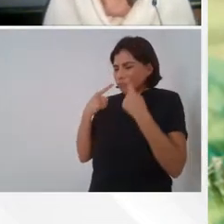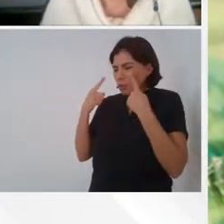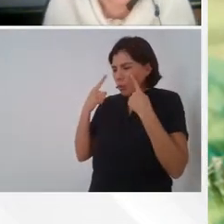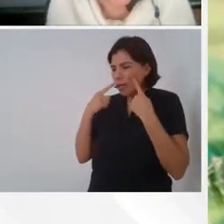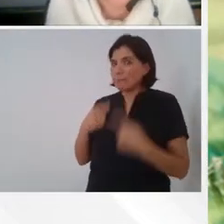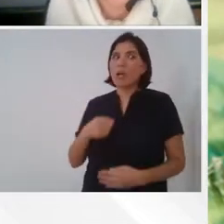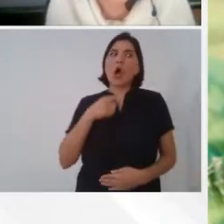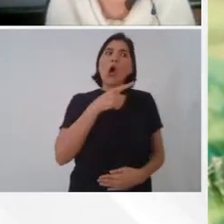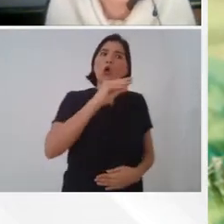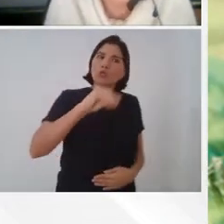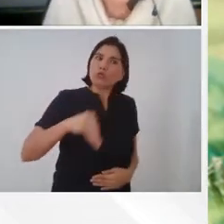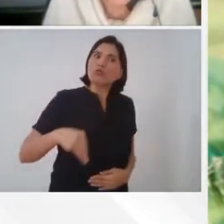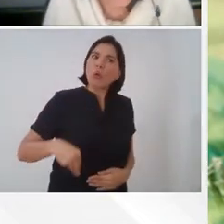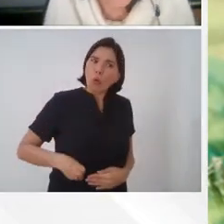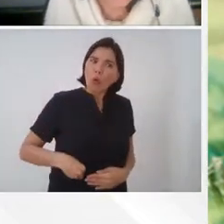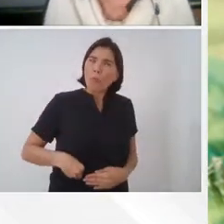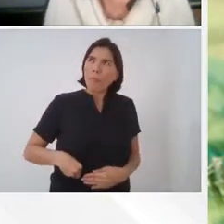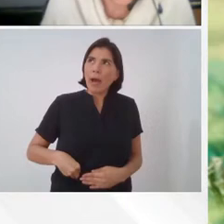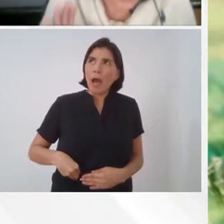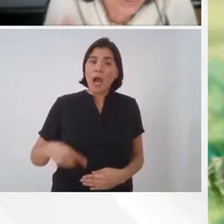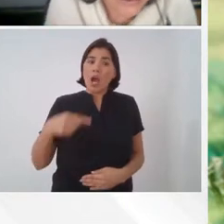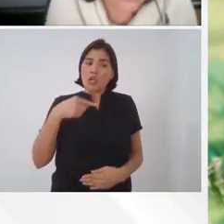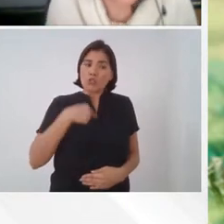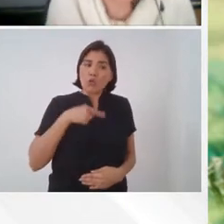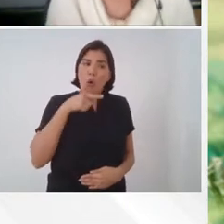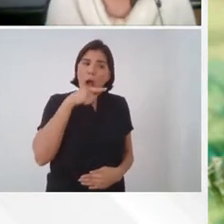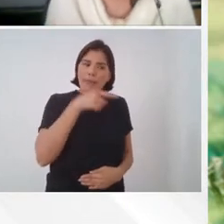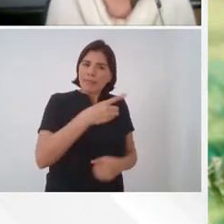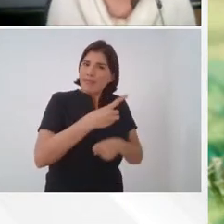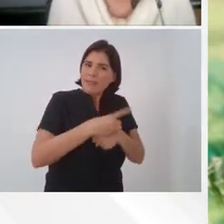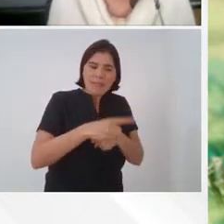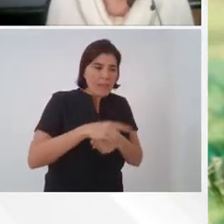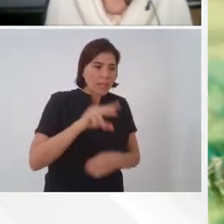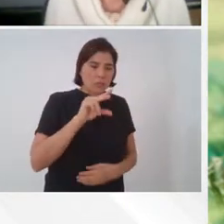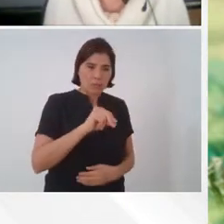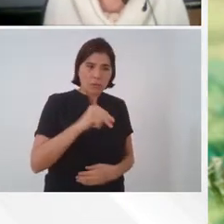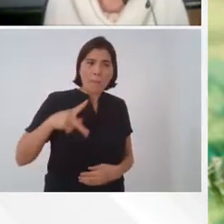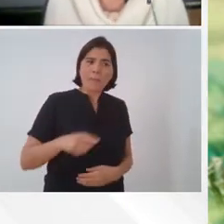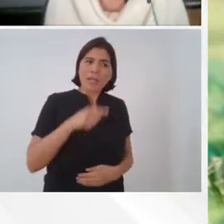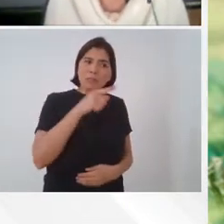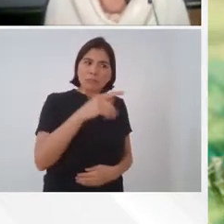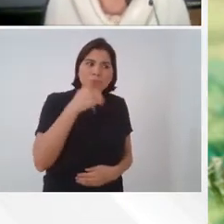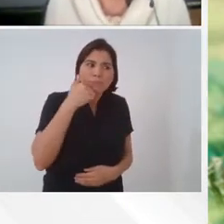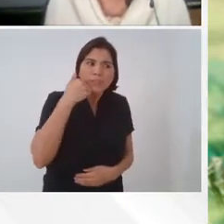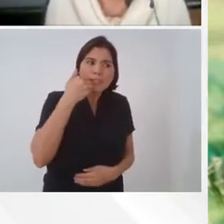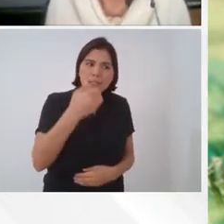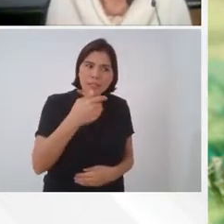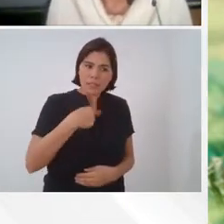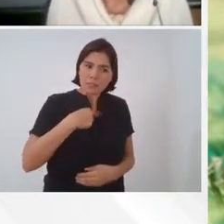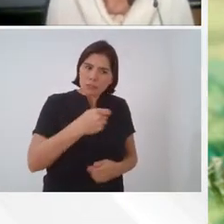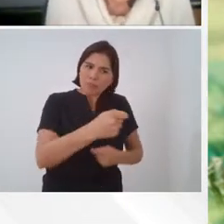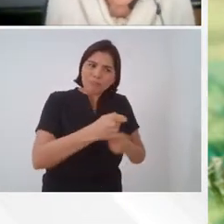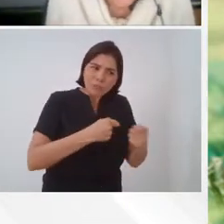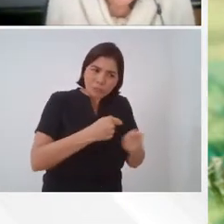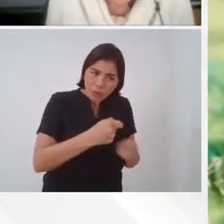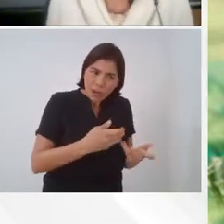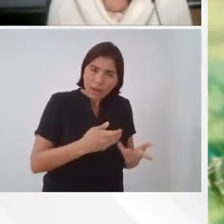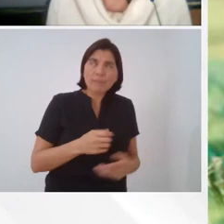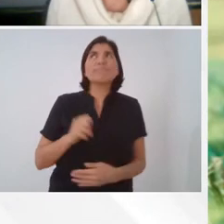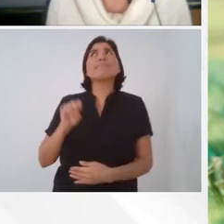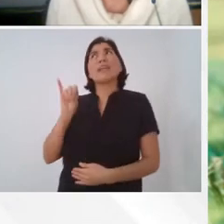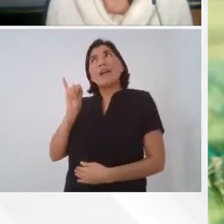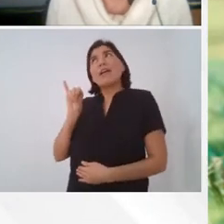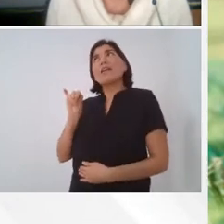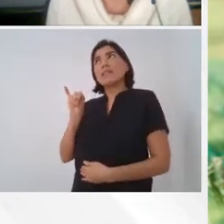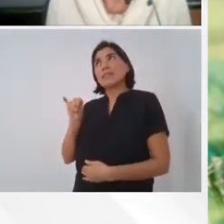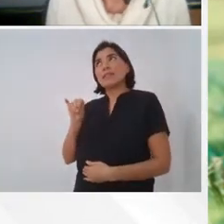principito. Yo no quería causarte ningún mal, pero tú quisiste que te domesticara. Sí, dijo el zorro. Pero vas a llorar, le